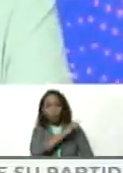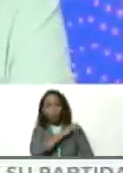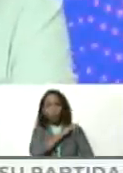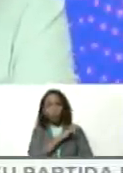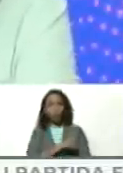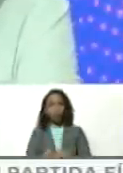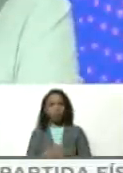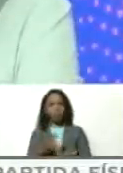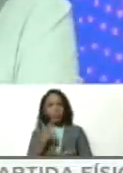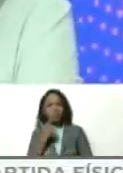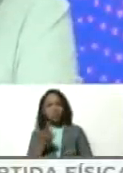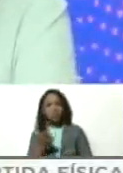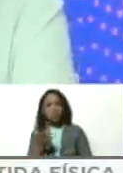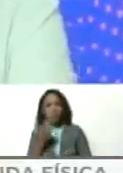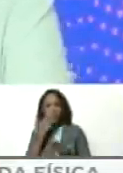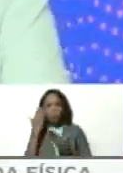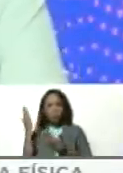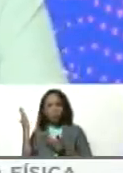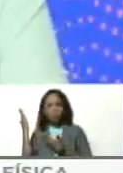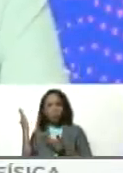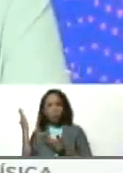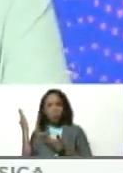¿Qué dice?